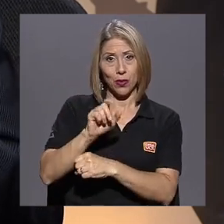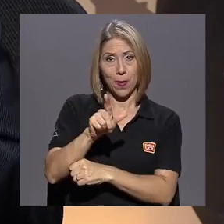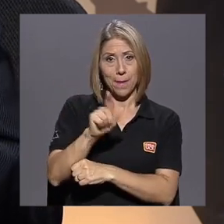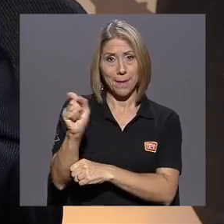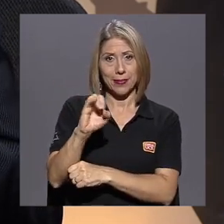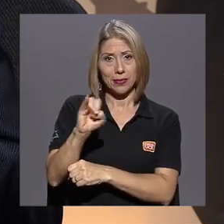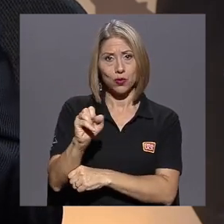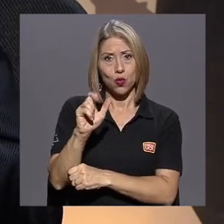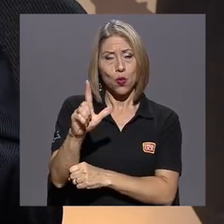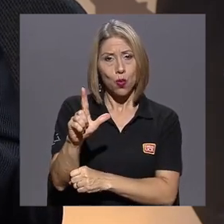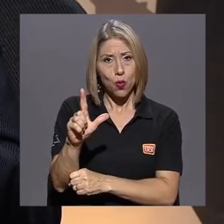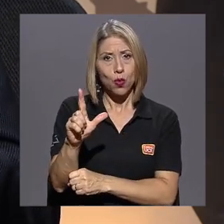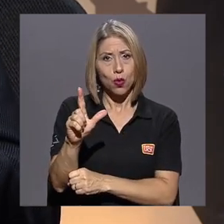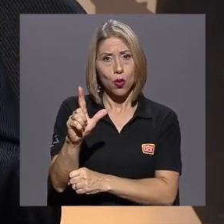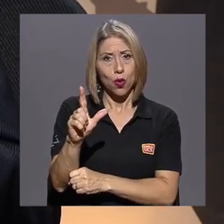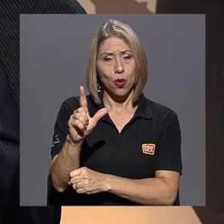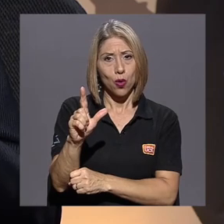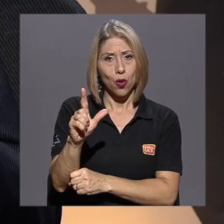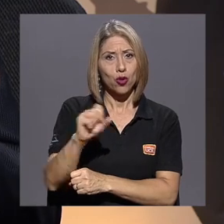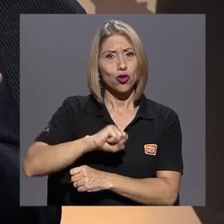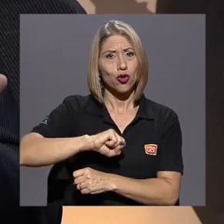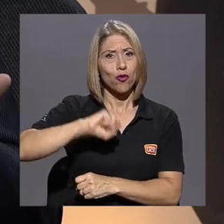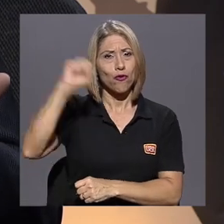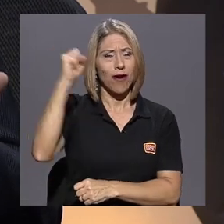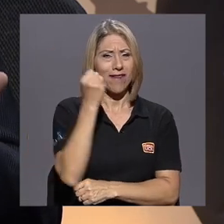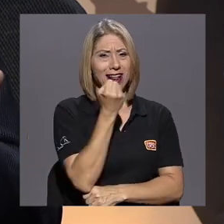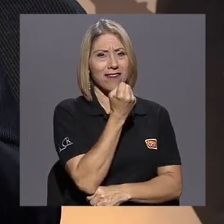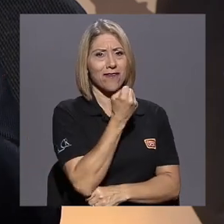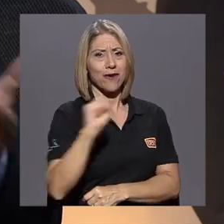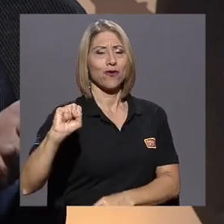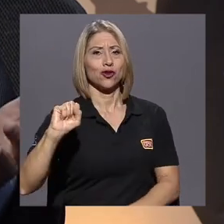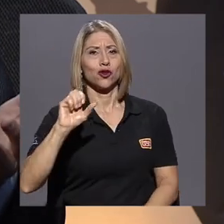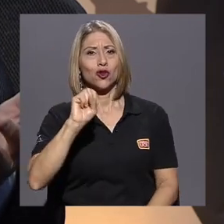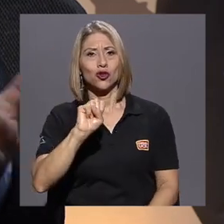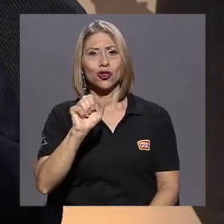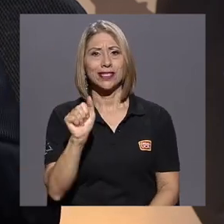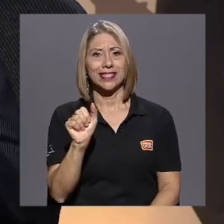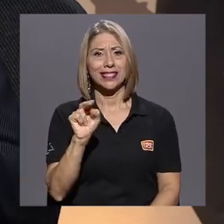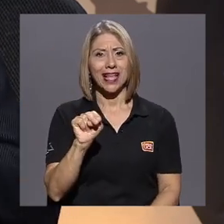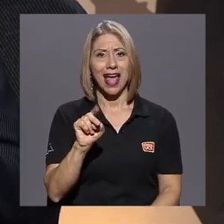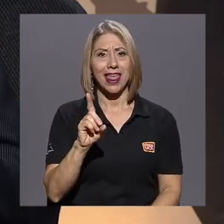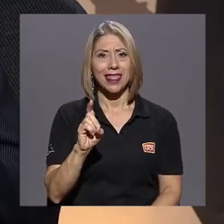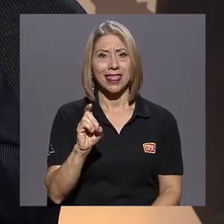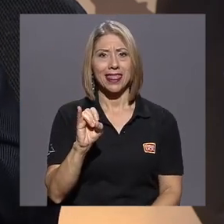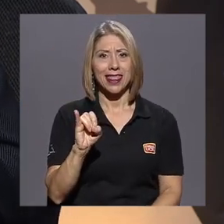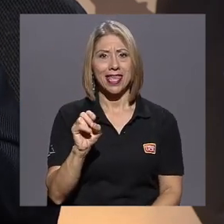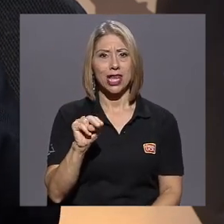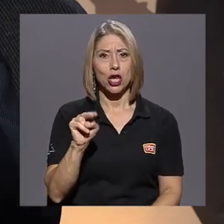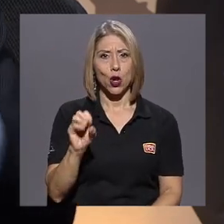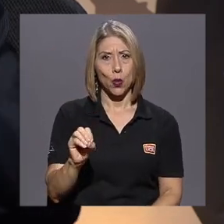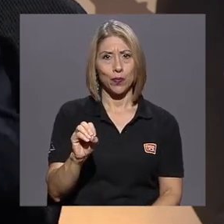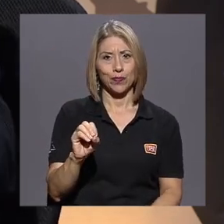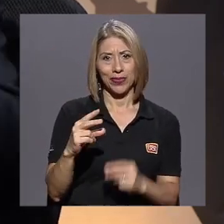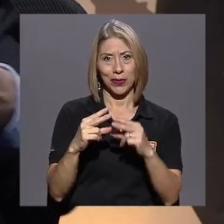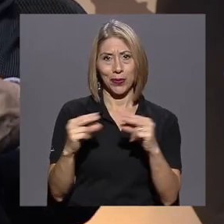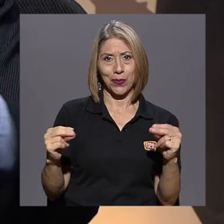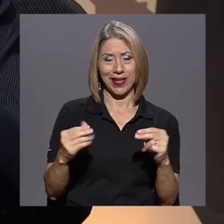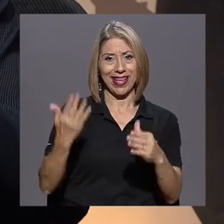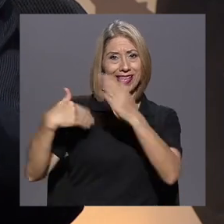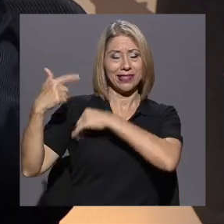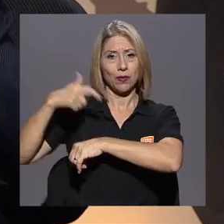79 triunfaba la revolución sandinista en ese momento, y eso había